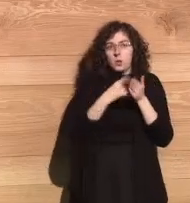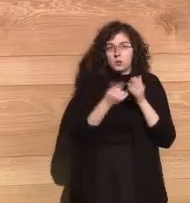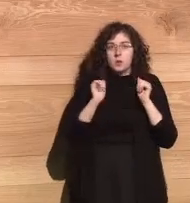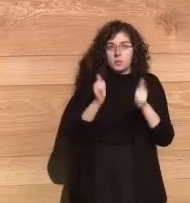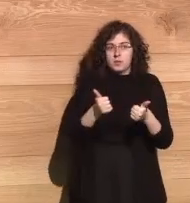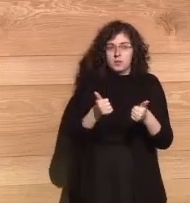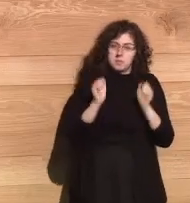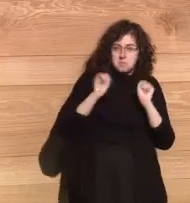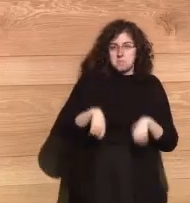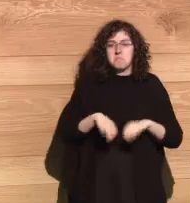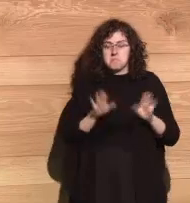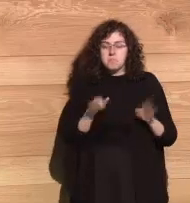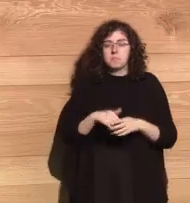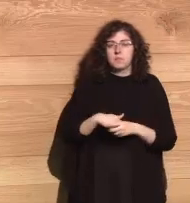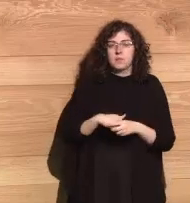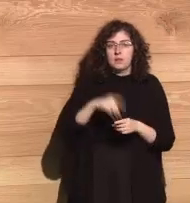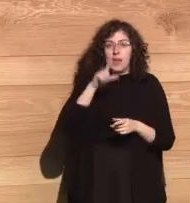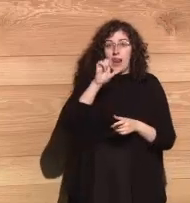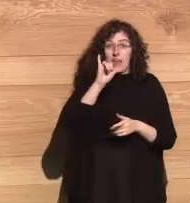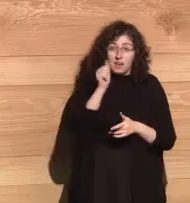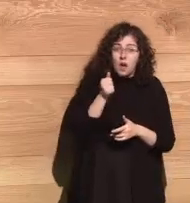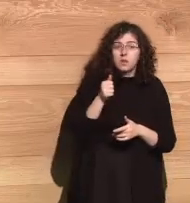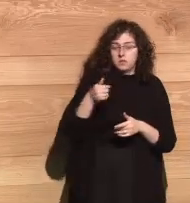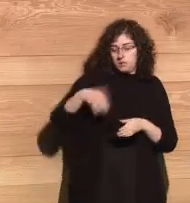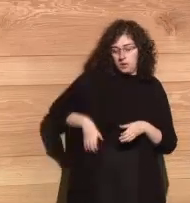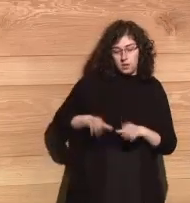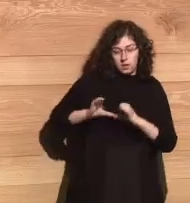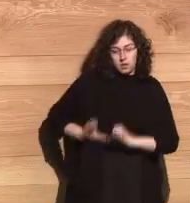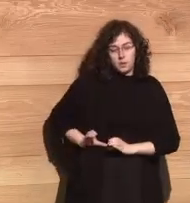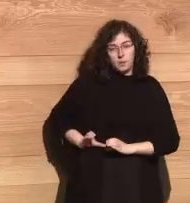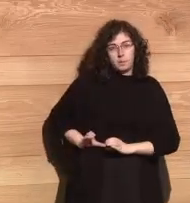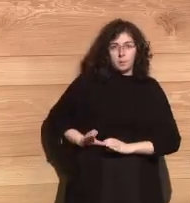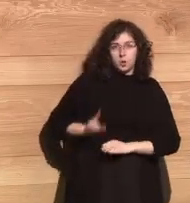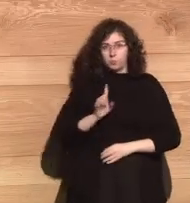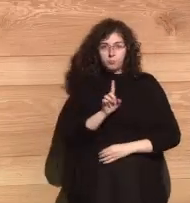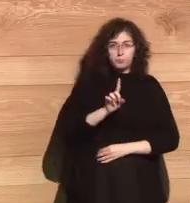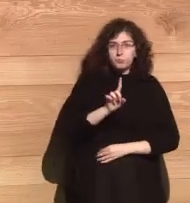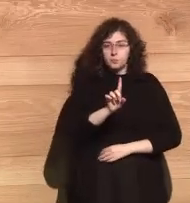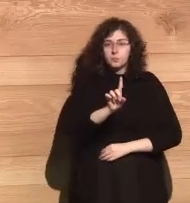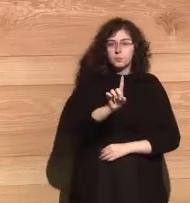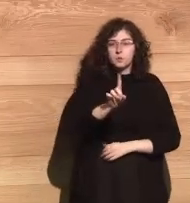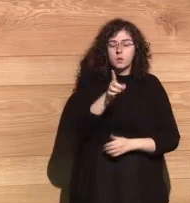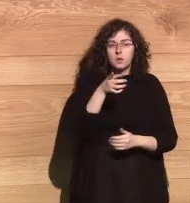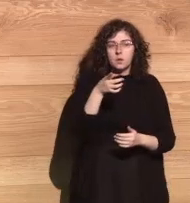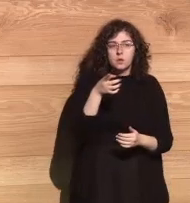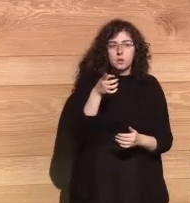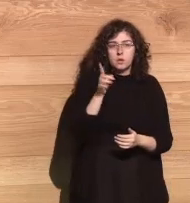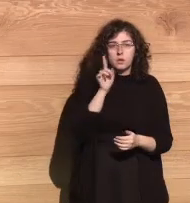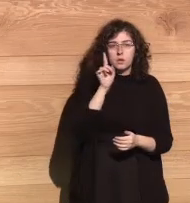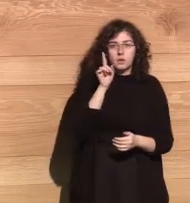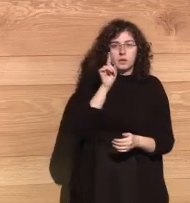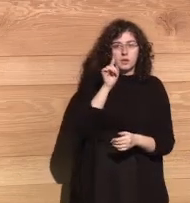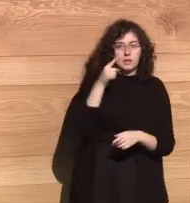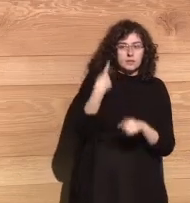y me dijo, está bien, entonces la Leica la tenía aquí, voy saliendo y es eso, esa cosa de escuchar,